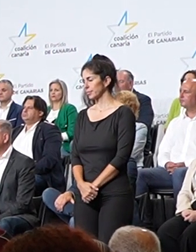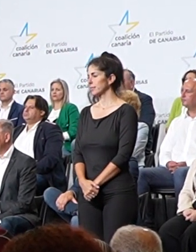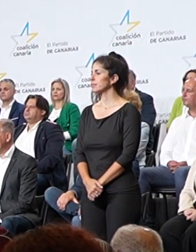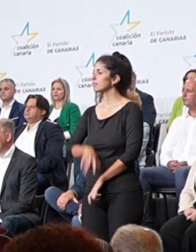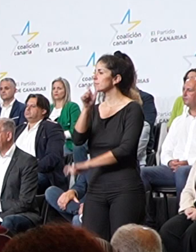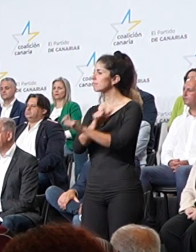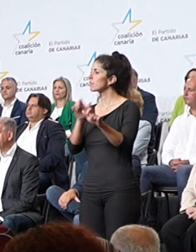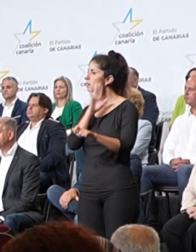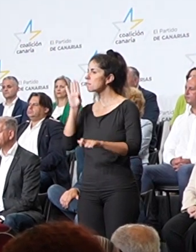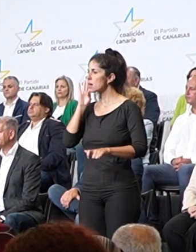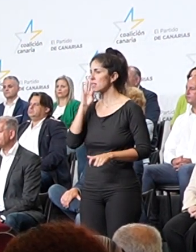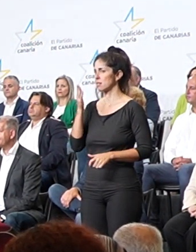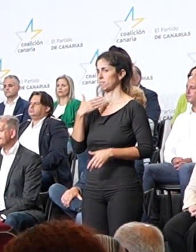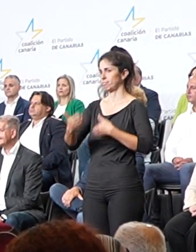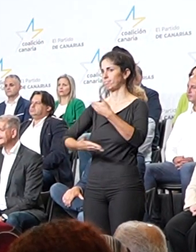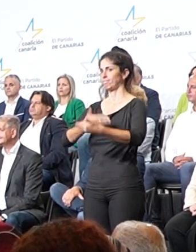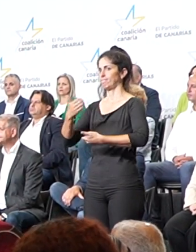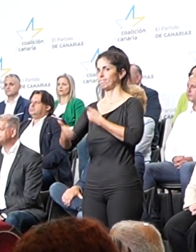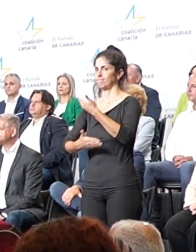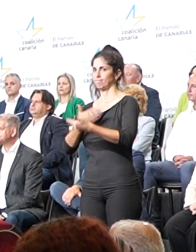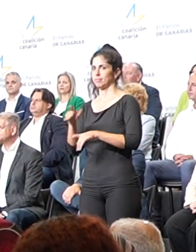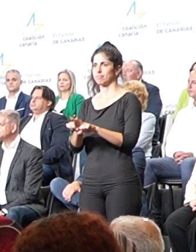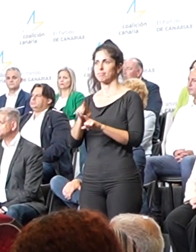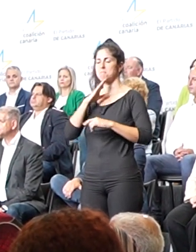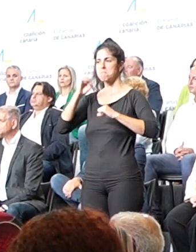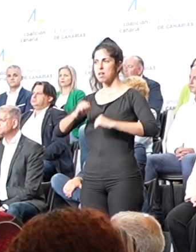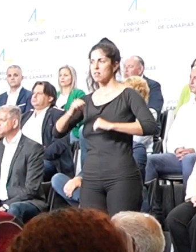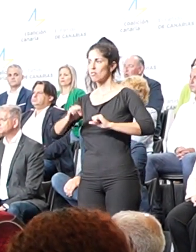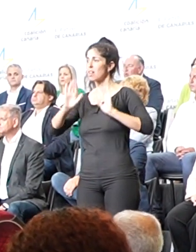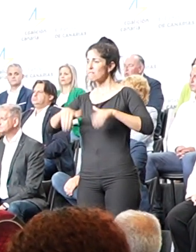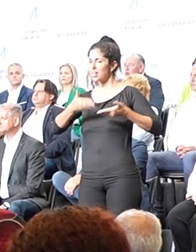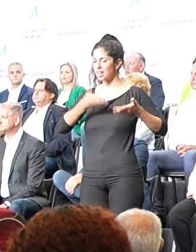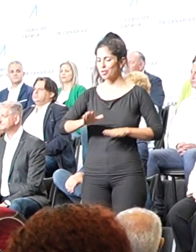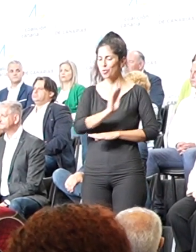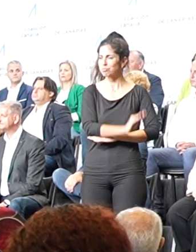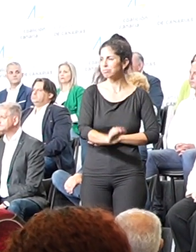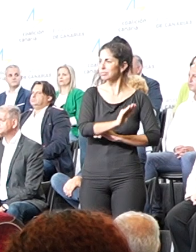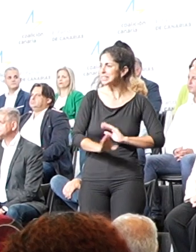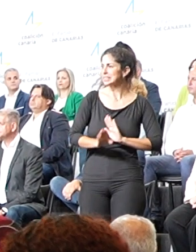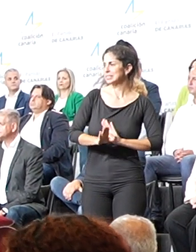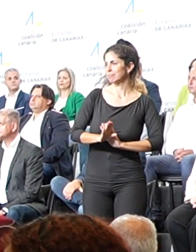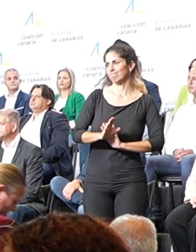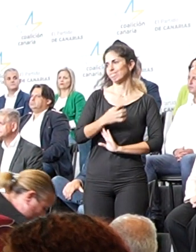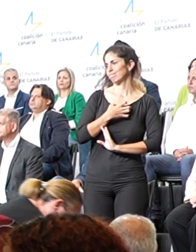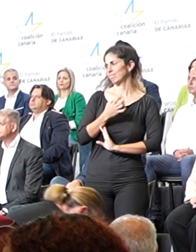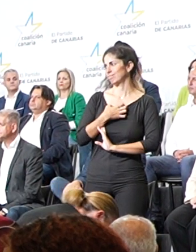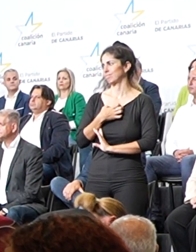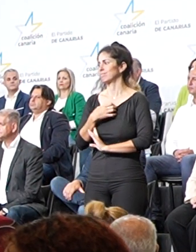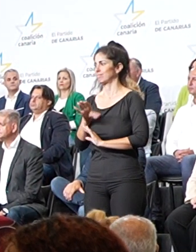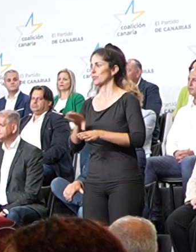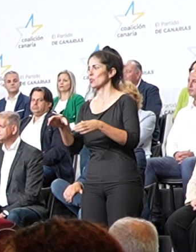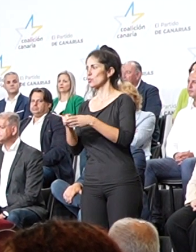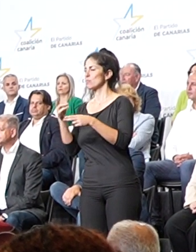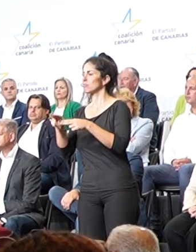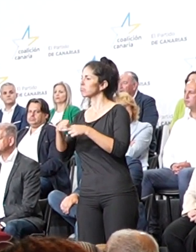madres se van haciendo mayores y no pueden cuidar de sus hijos. Y Pedro Martín y el gobierno socialista los